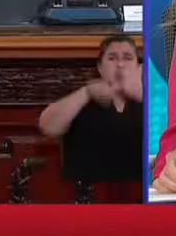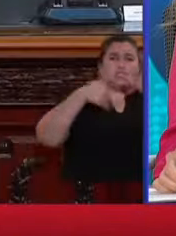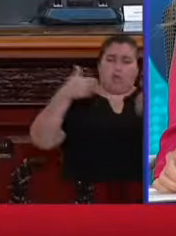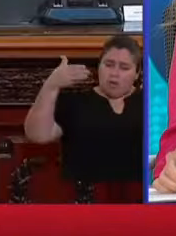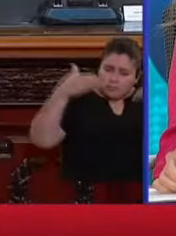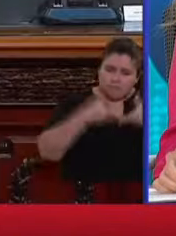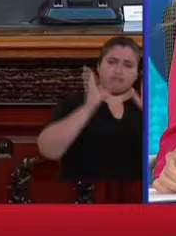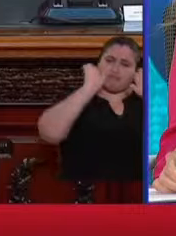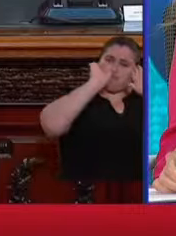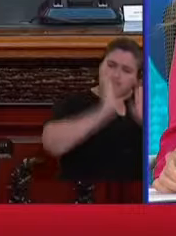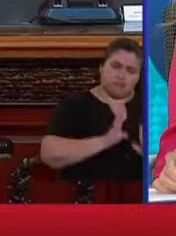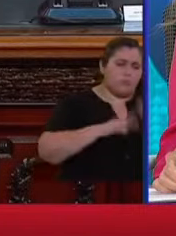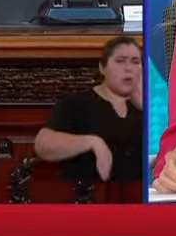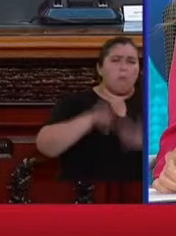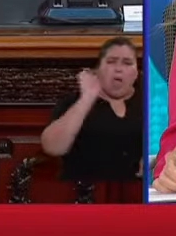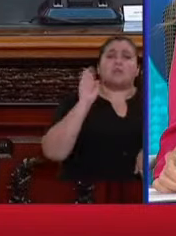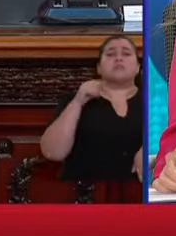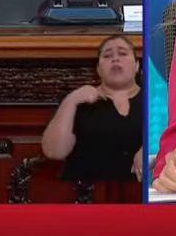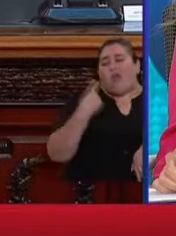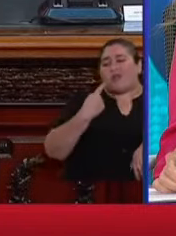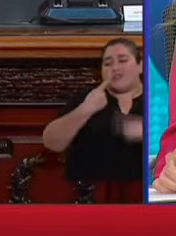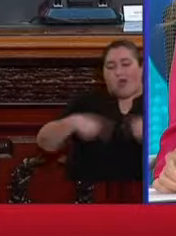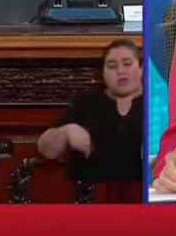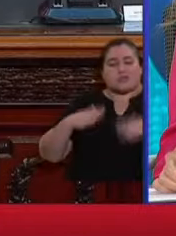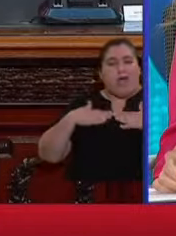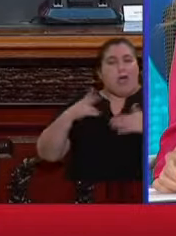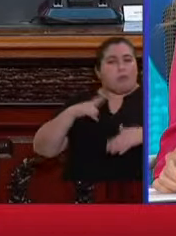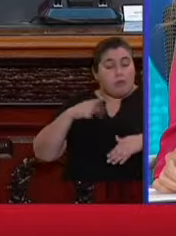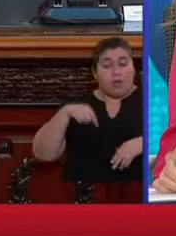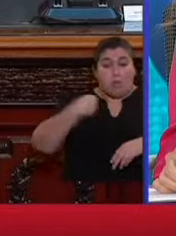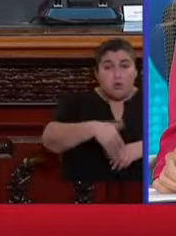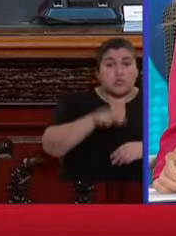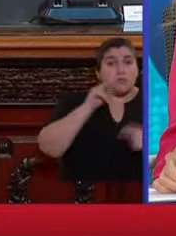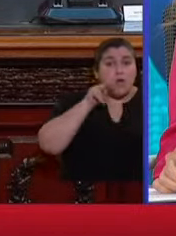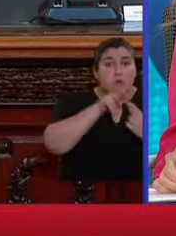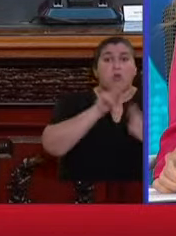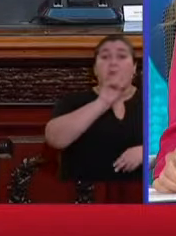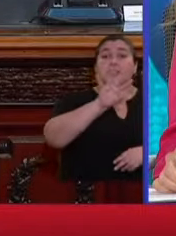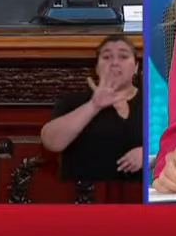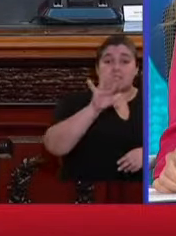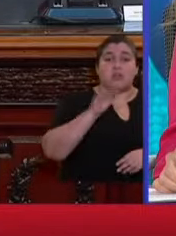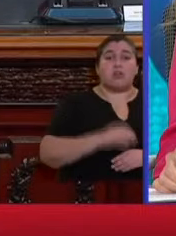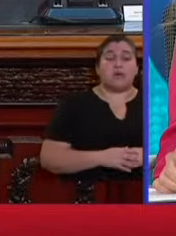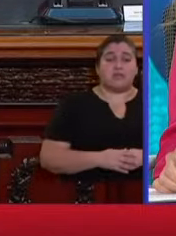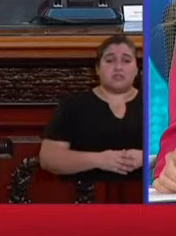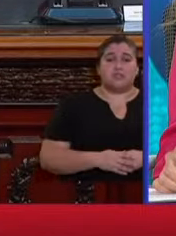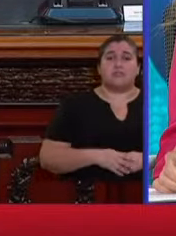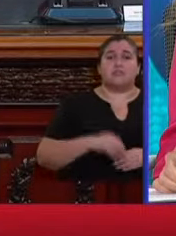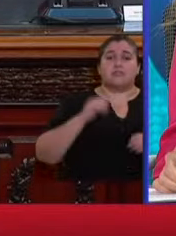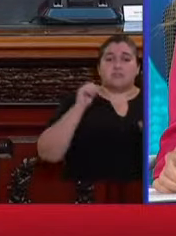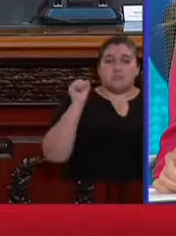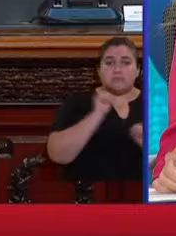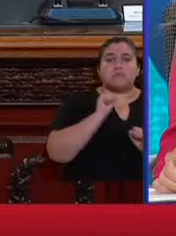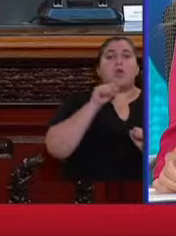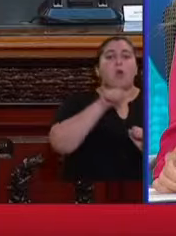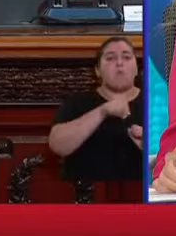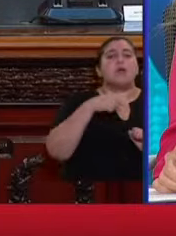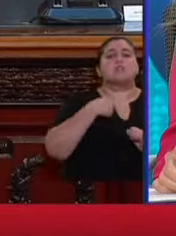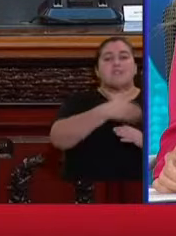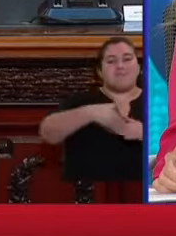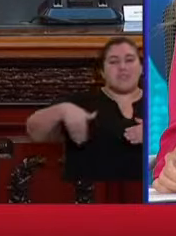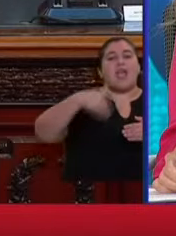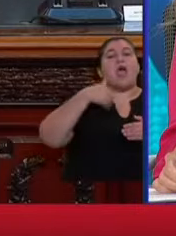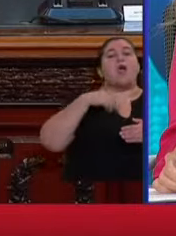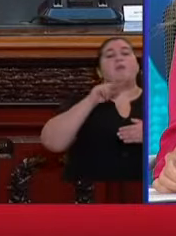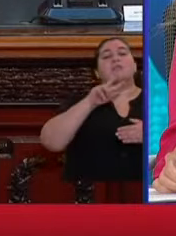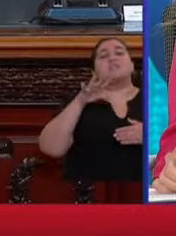Cuando Milei dice que en Córdoba se gastaron $26,000 millones de pesos en publicidad, ¿es cierto? Sí, es cierto. El año que viene, este año, perdón, hay un